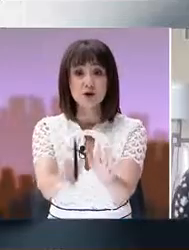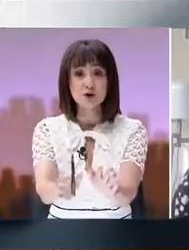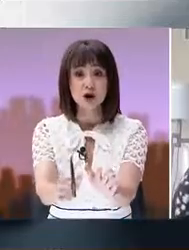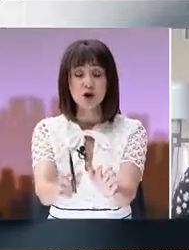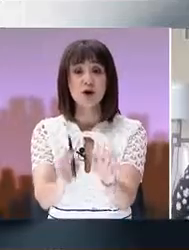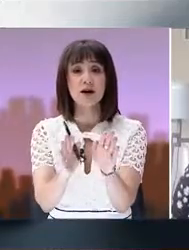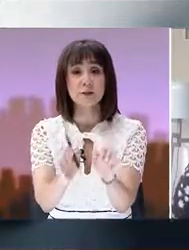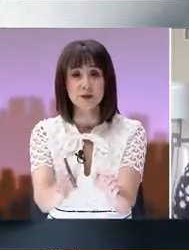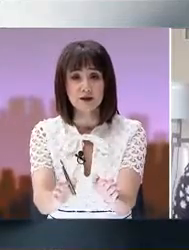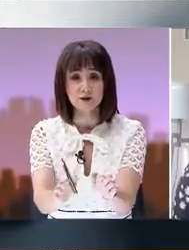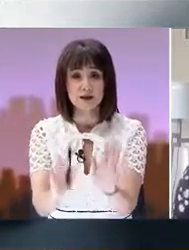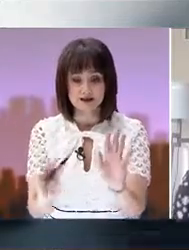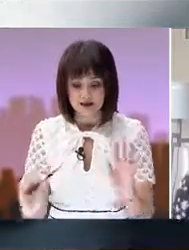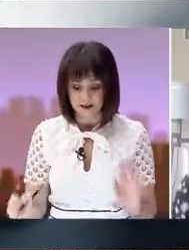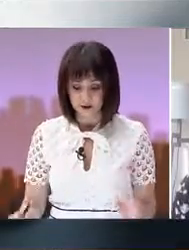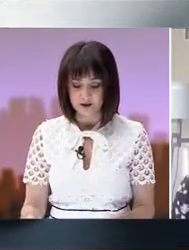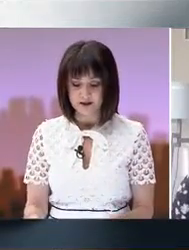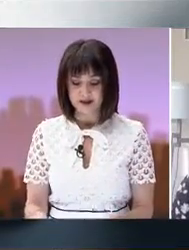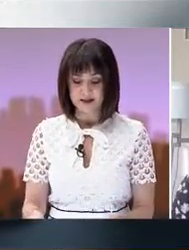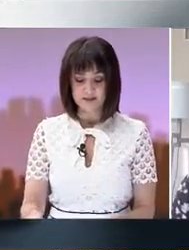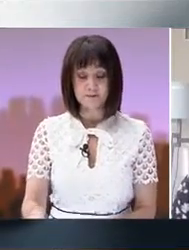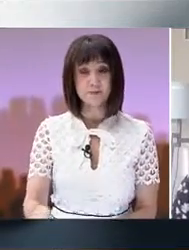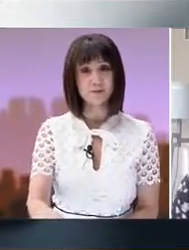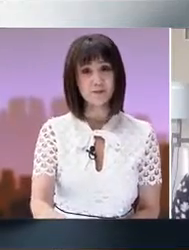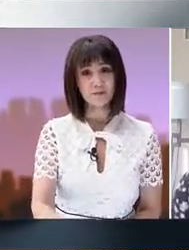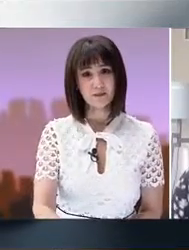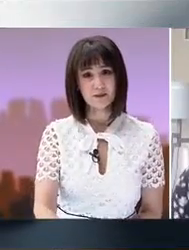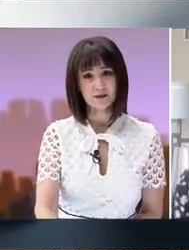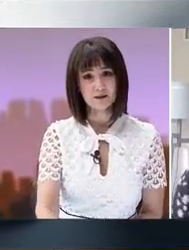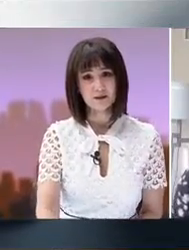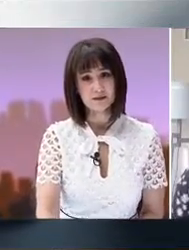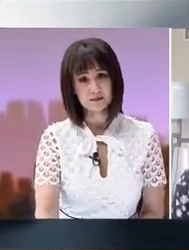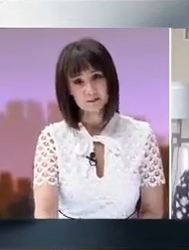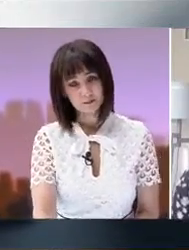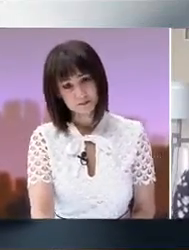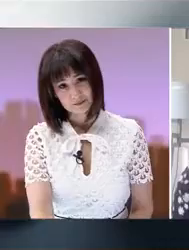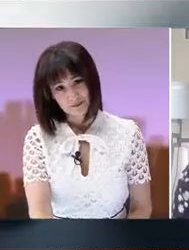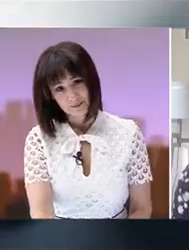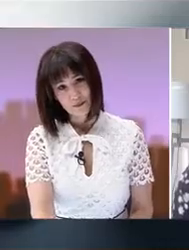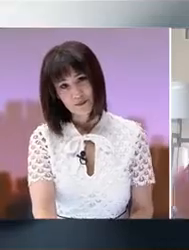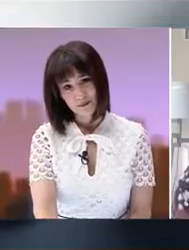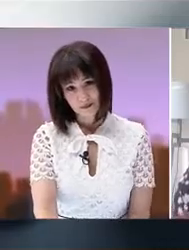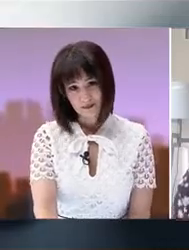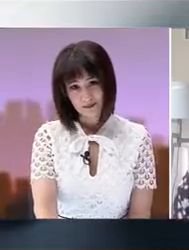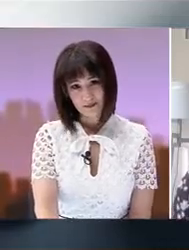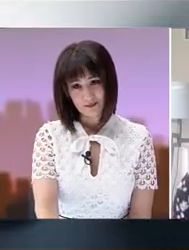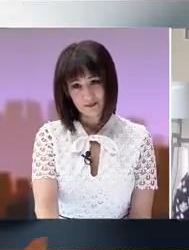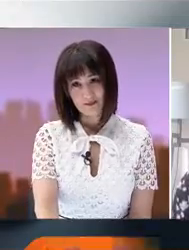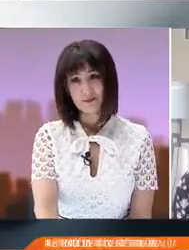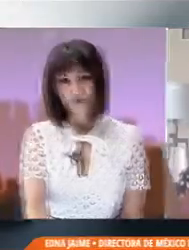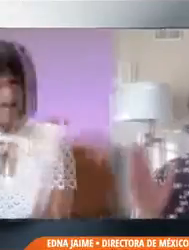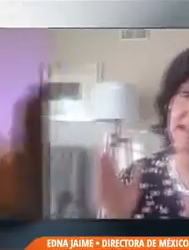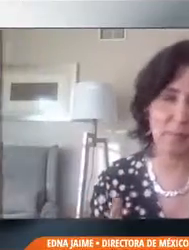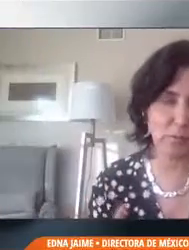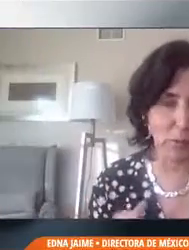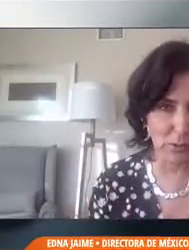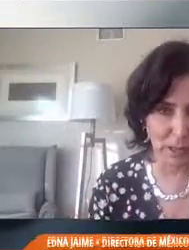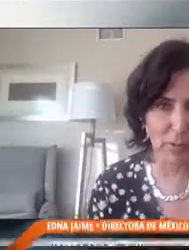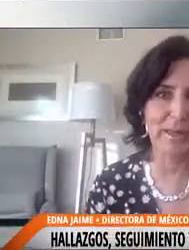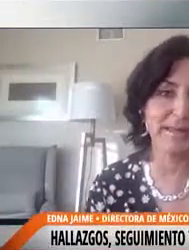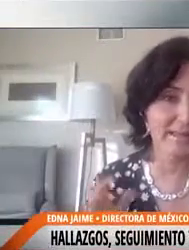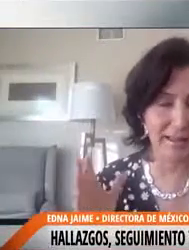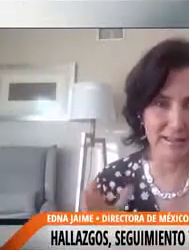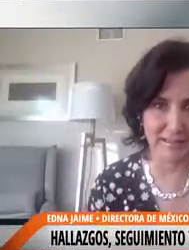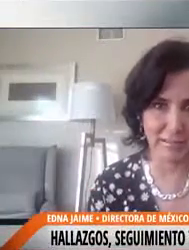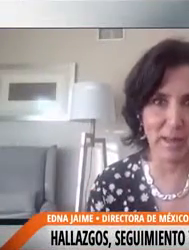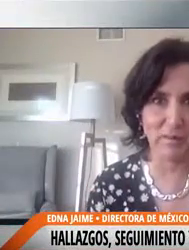al menos lo que reportan ustedes en las mediciones que hacen. Mira, este es un estudio, se llama Hallazgos. Analizamos, como